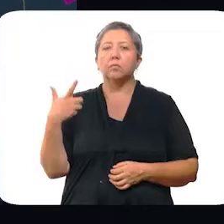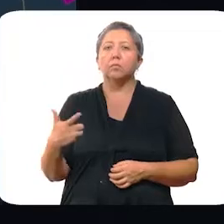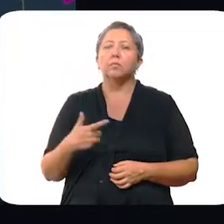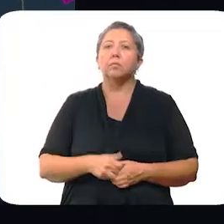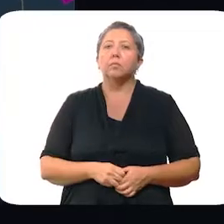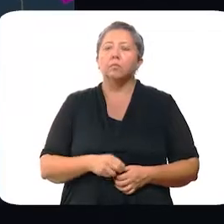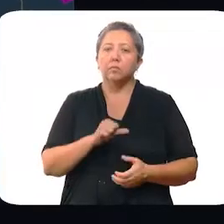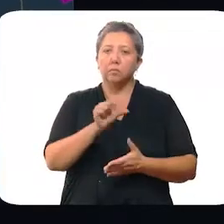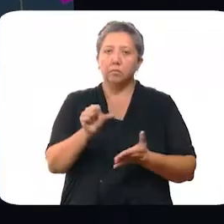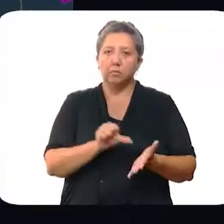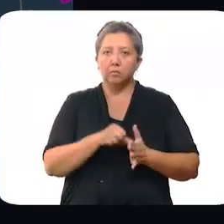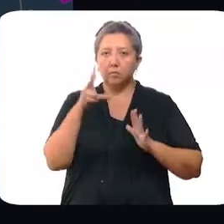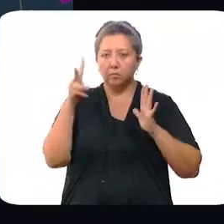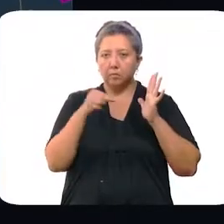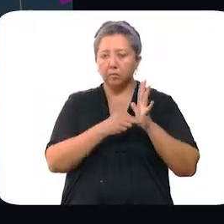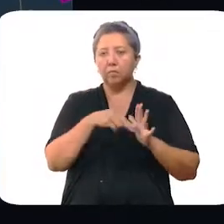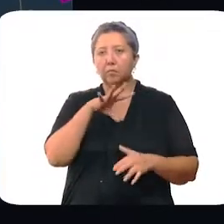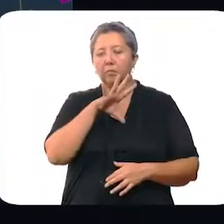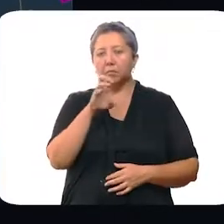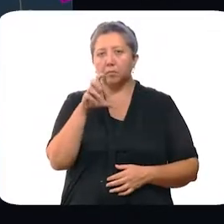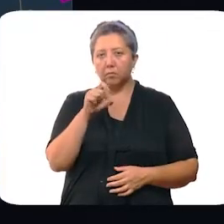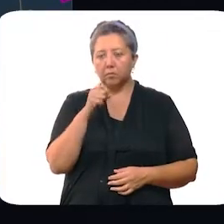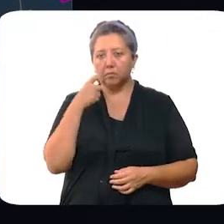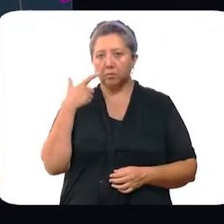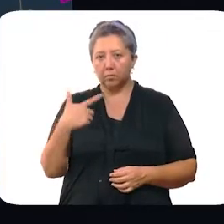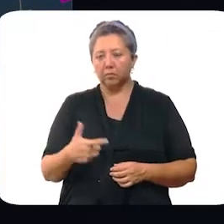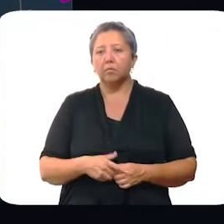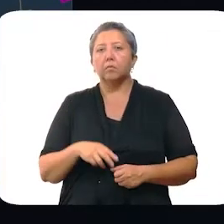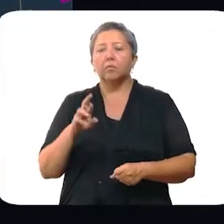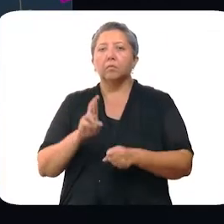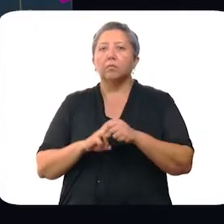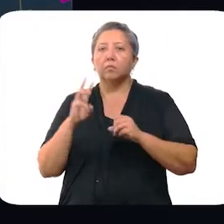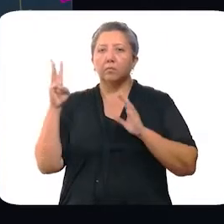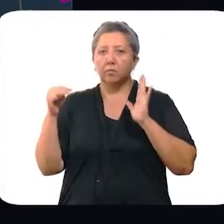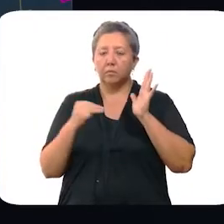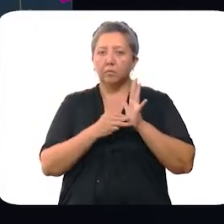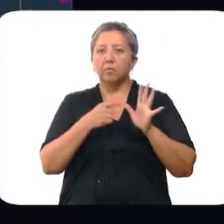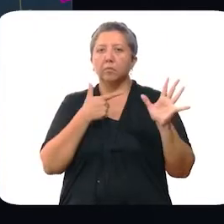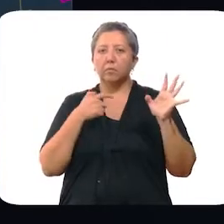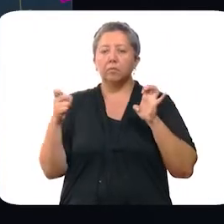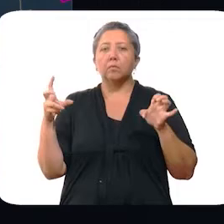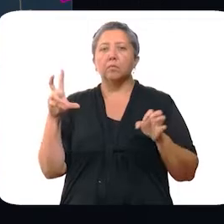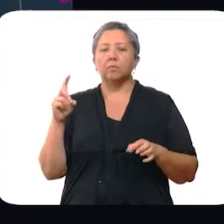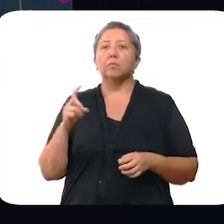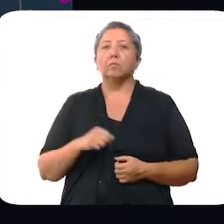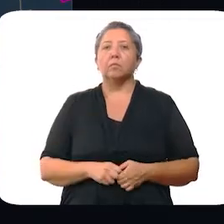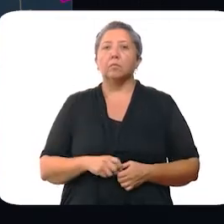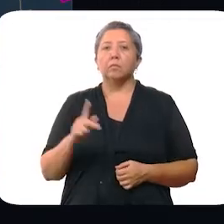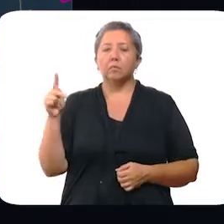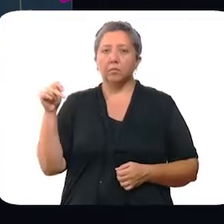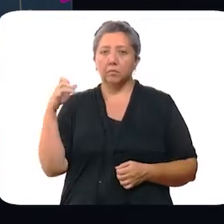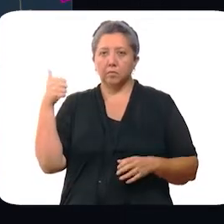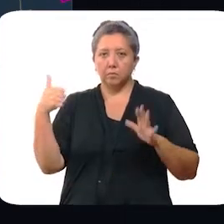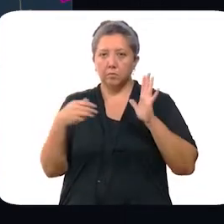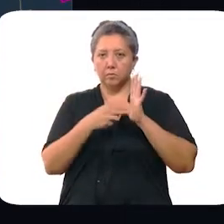en la zona centro 2.527, en la zona sur 3.730 y en la zona